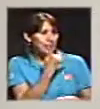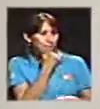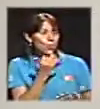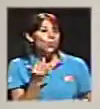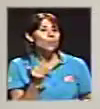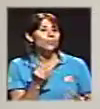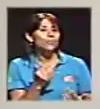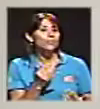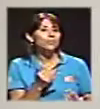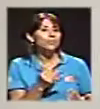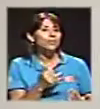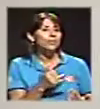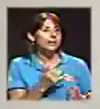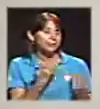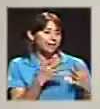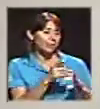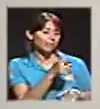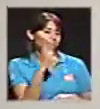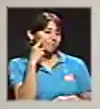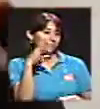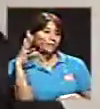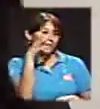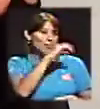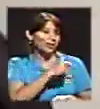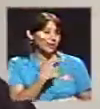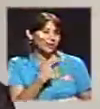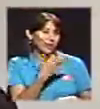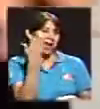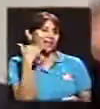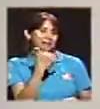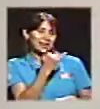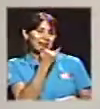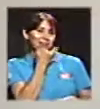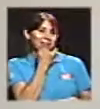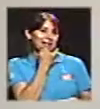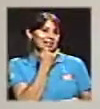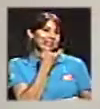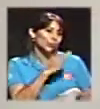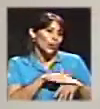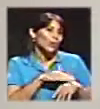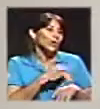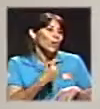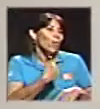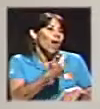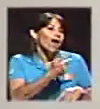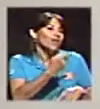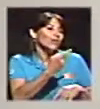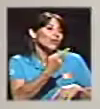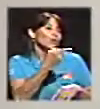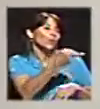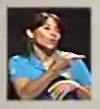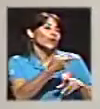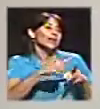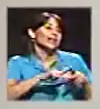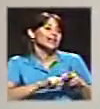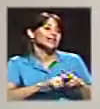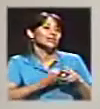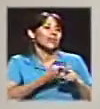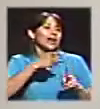equivocada. Ya vio que mi lectura era equivocada sobre el punto de inicio de la SUPEN.